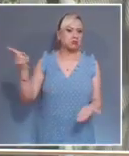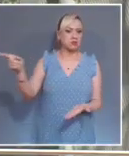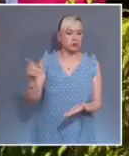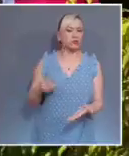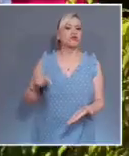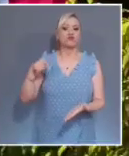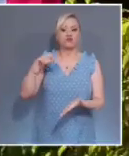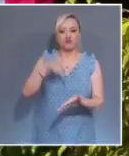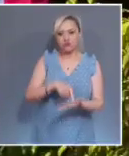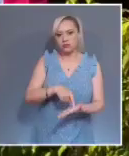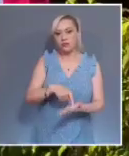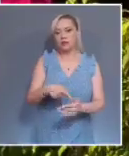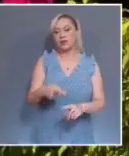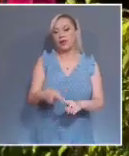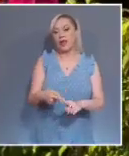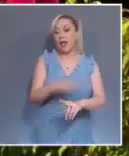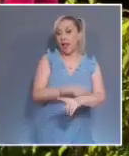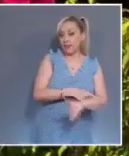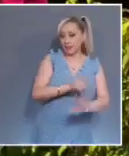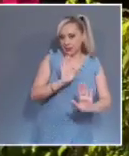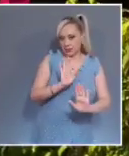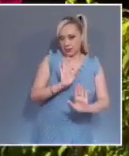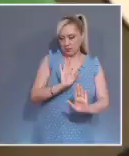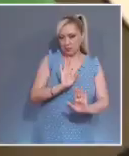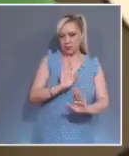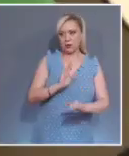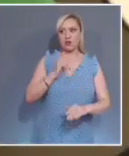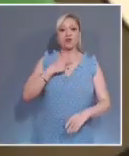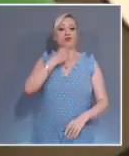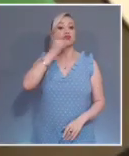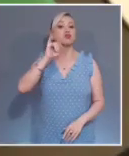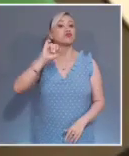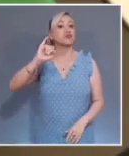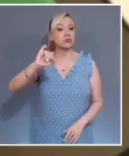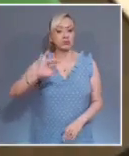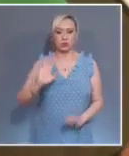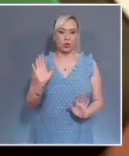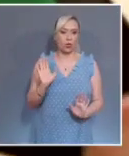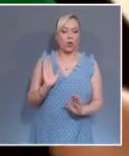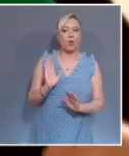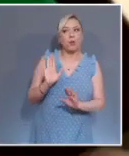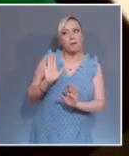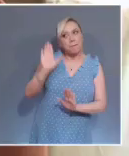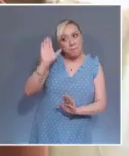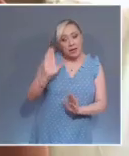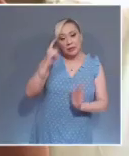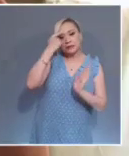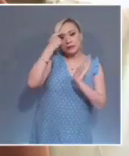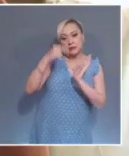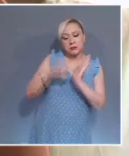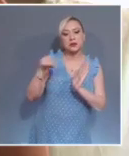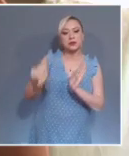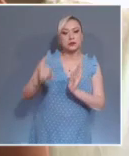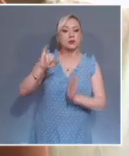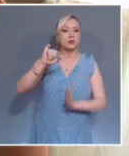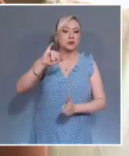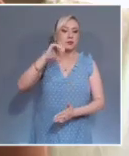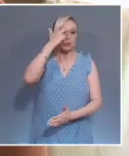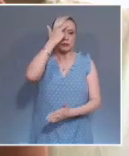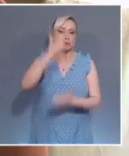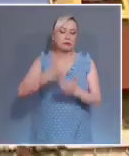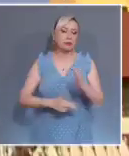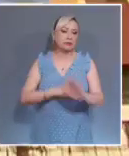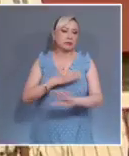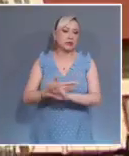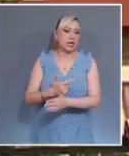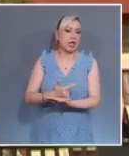preliminar si los hechos contenidos en la carpeta solicitada constituían violaciones graves a los derechos humanos y para dar acceso a su